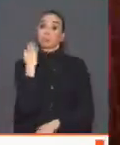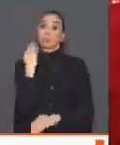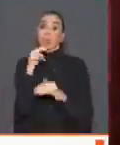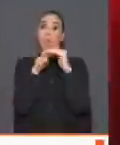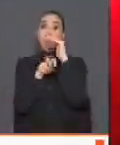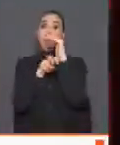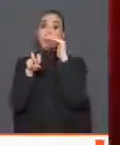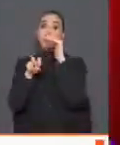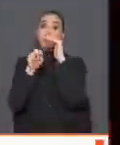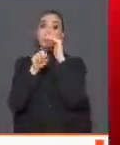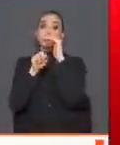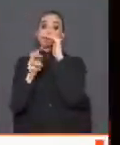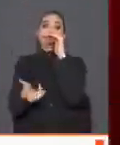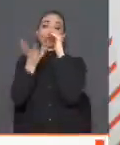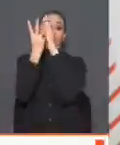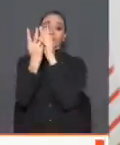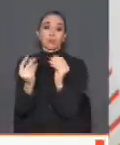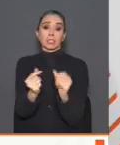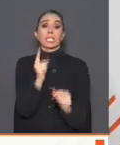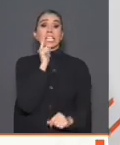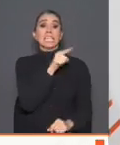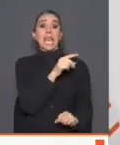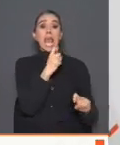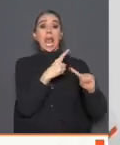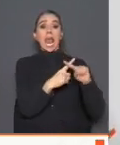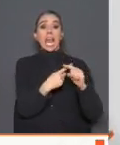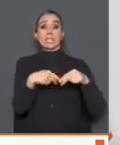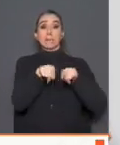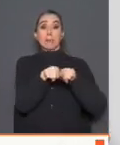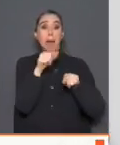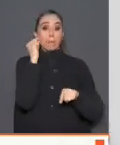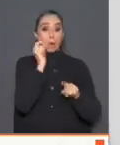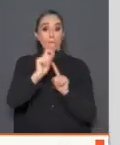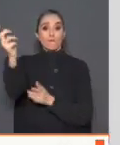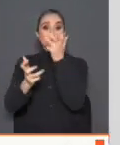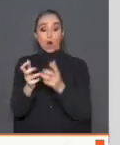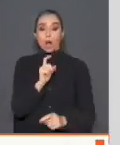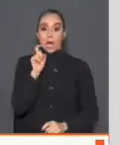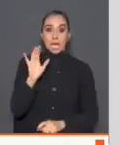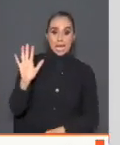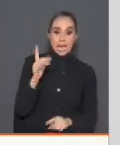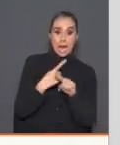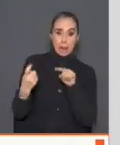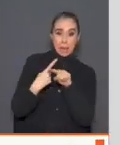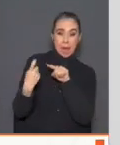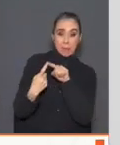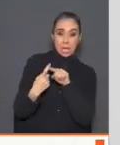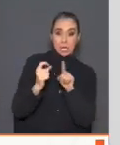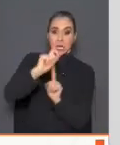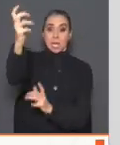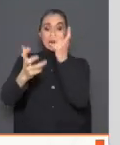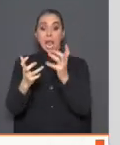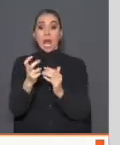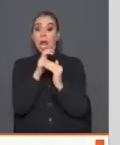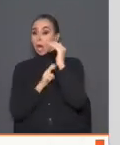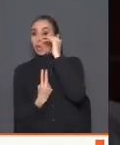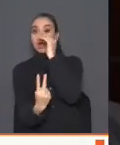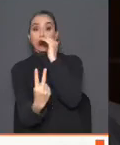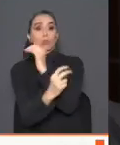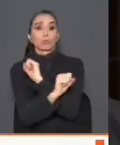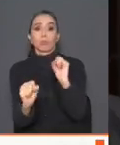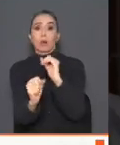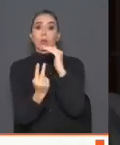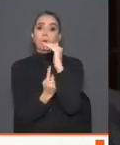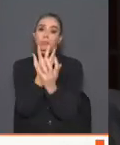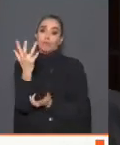del inmueble. El responsable sería la expareja de la mujer, que tras varias amenazas quemó la casa sin darle oportunidad a las víctimas de escapar. Pero